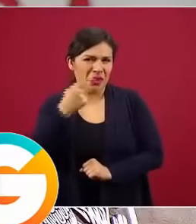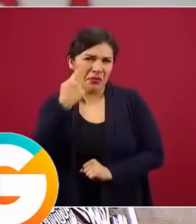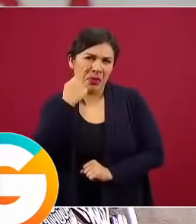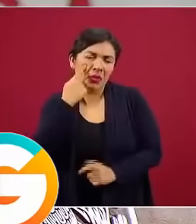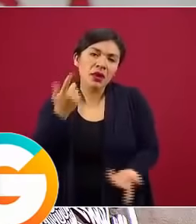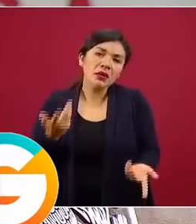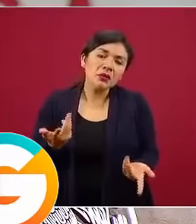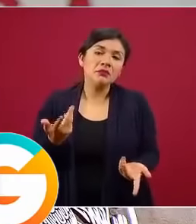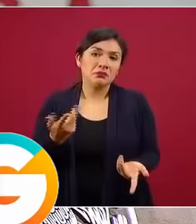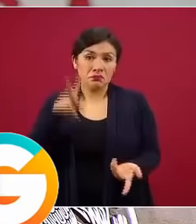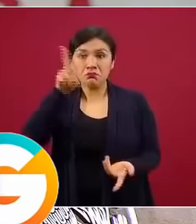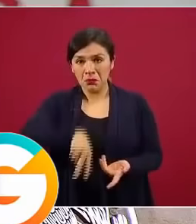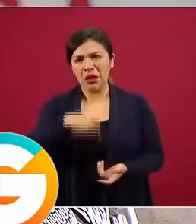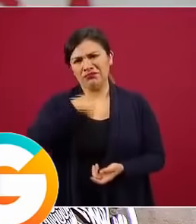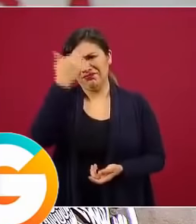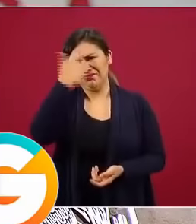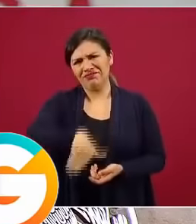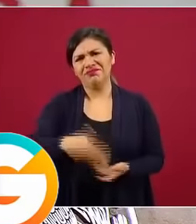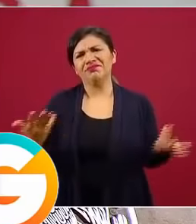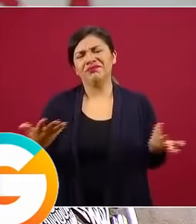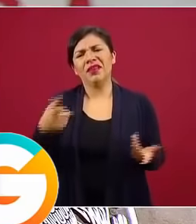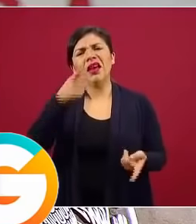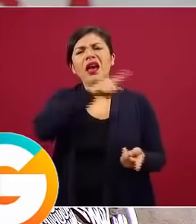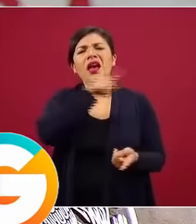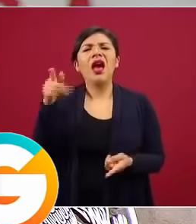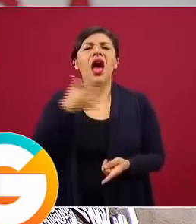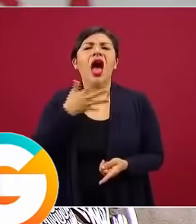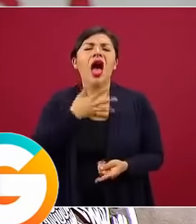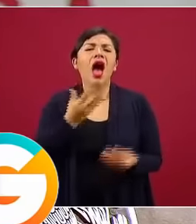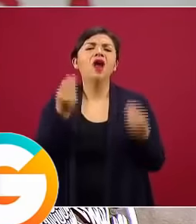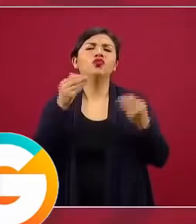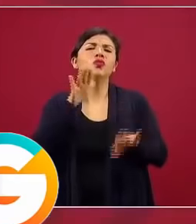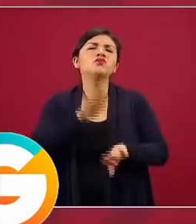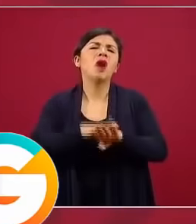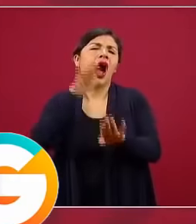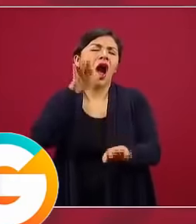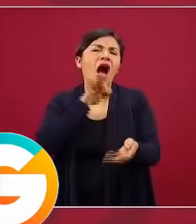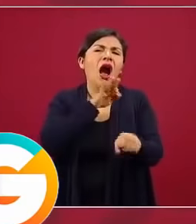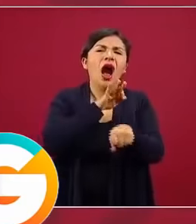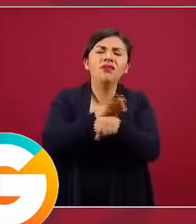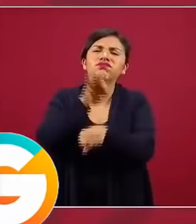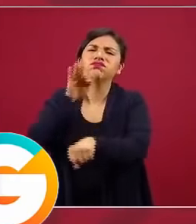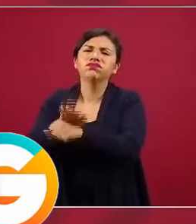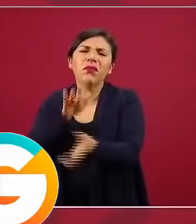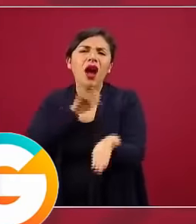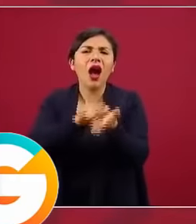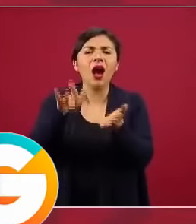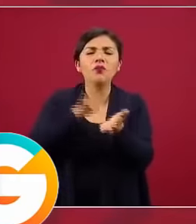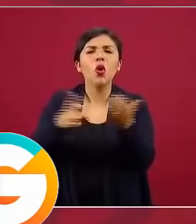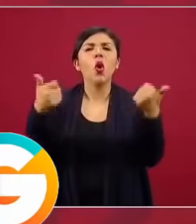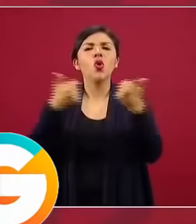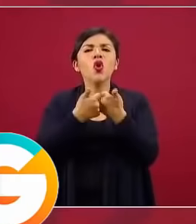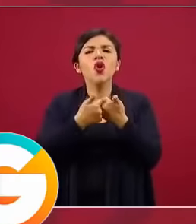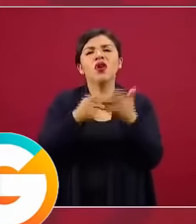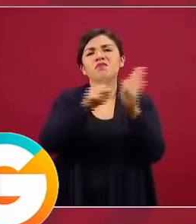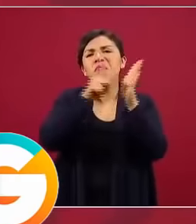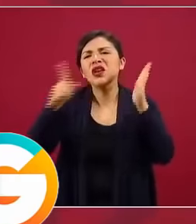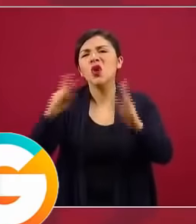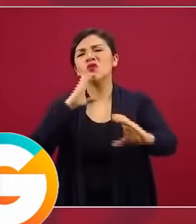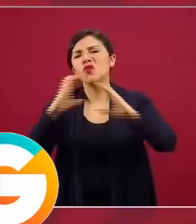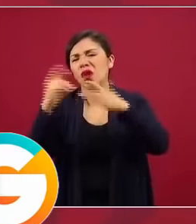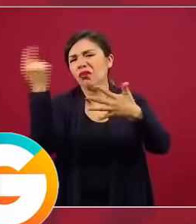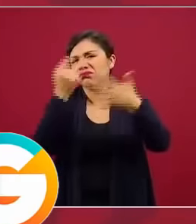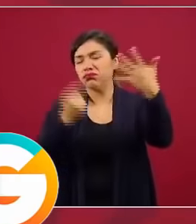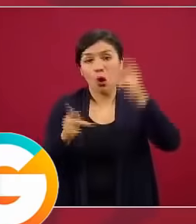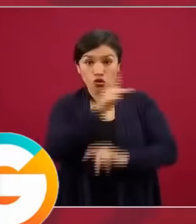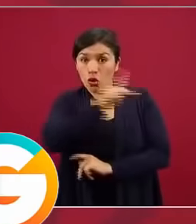y desde luego tienen un gran apoyo en medios de comunicación, no en todos.